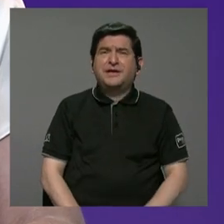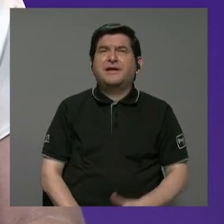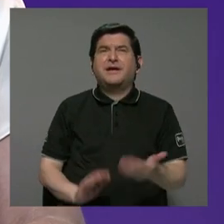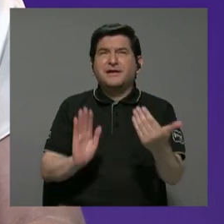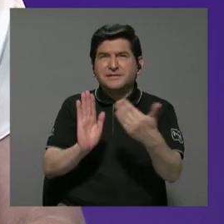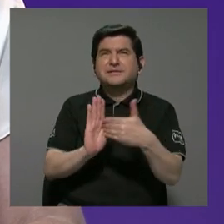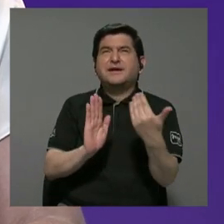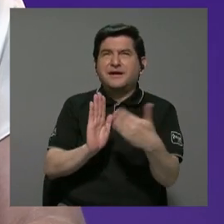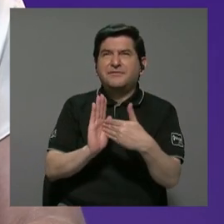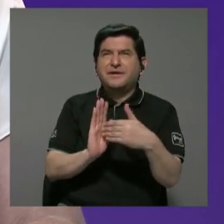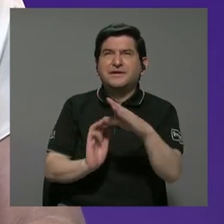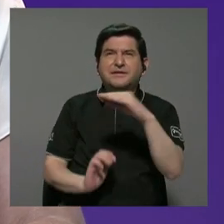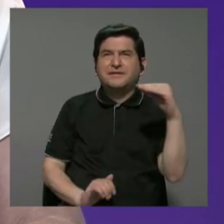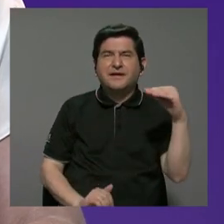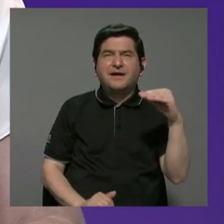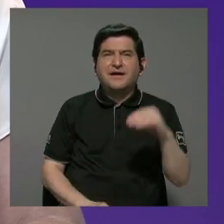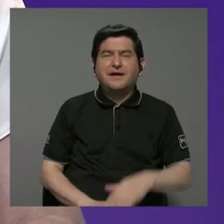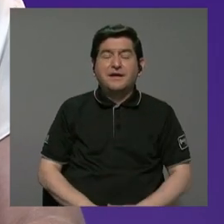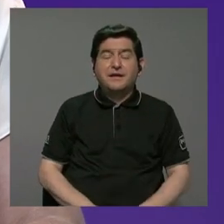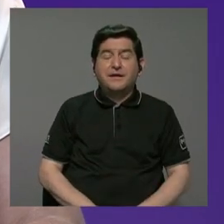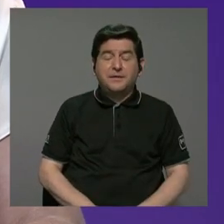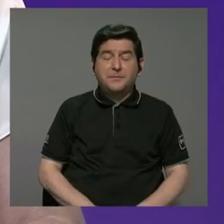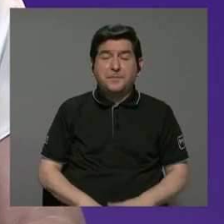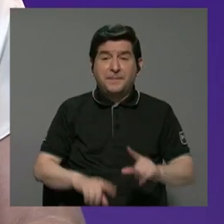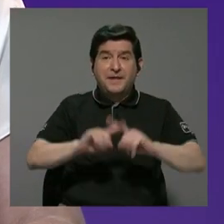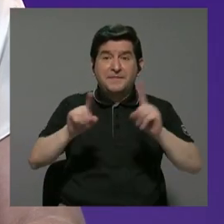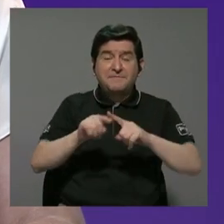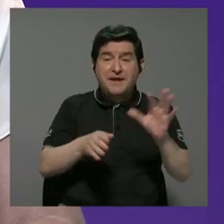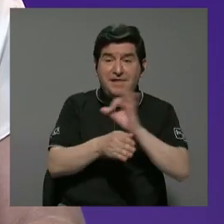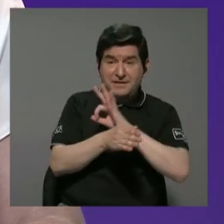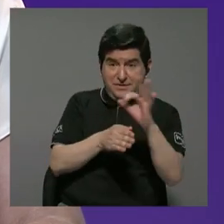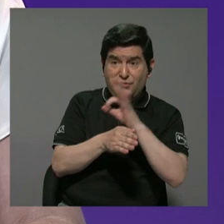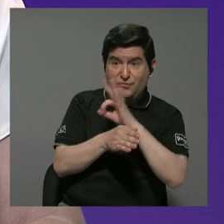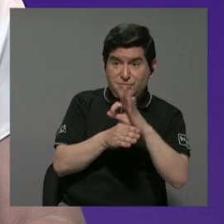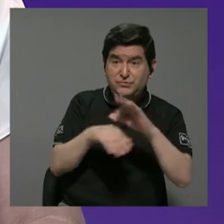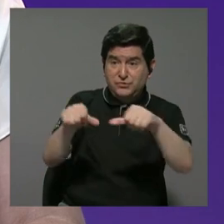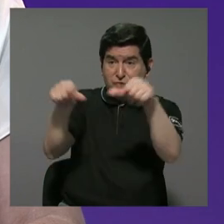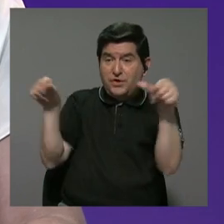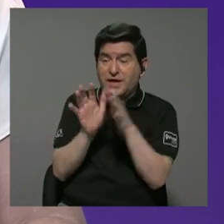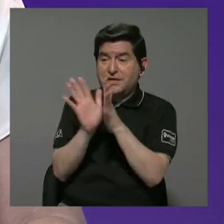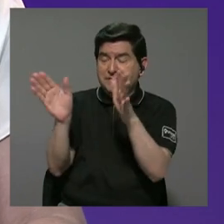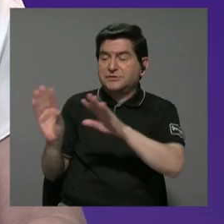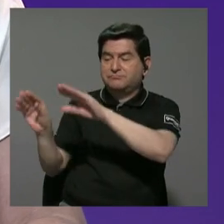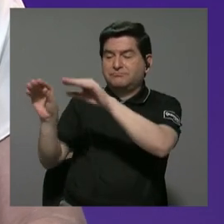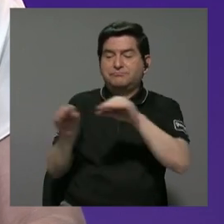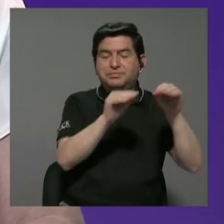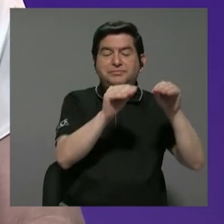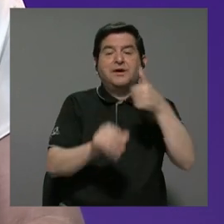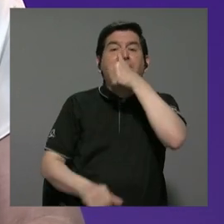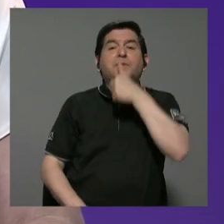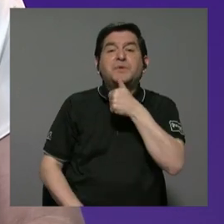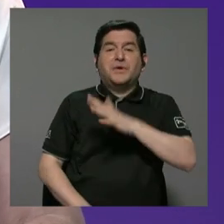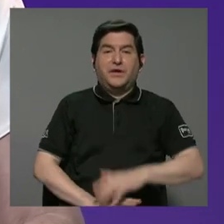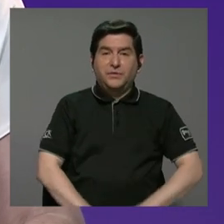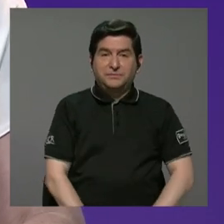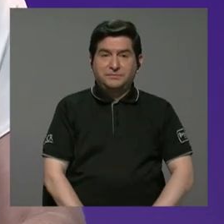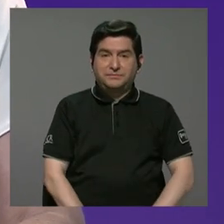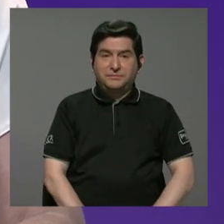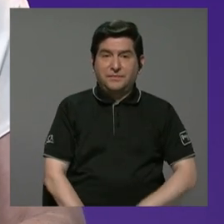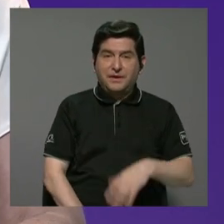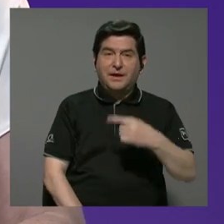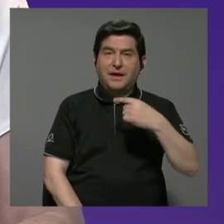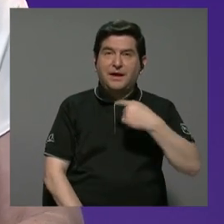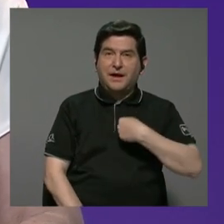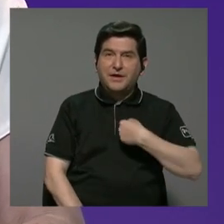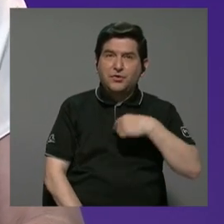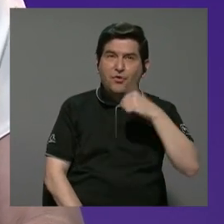y además evidentemente trasladar muchas de las funciones del sector público al sector privado. Y eso me lleva